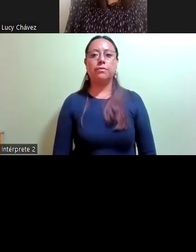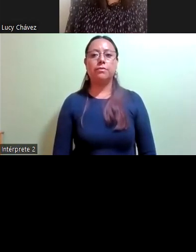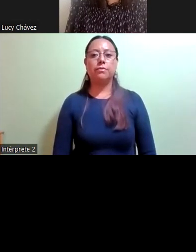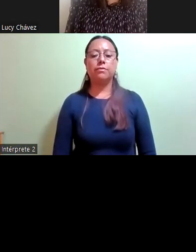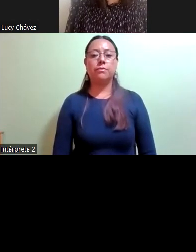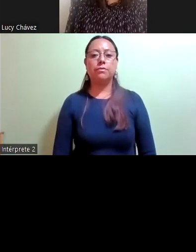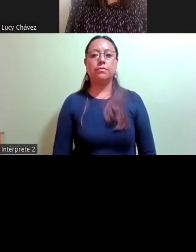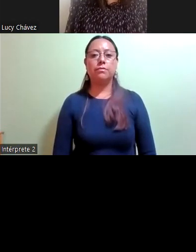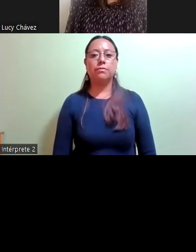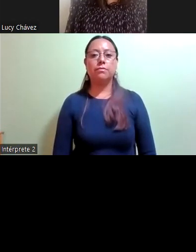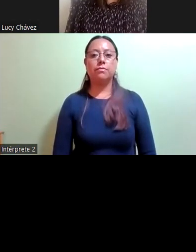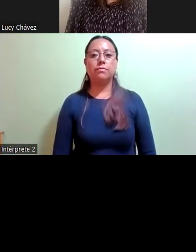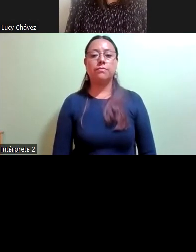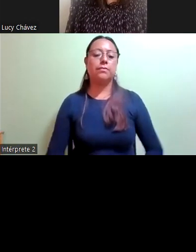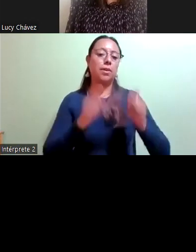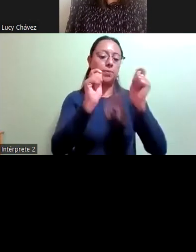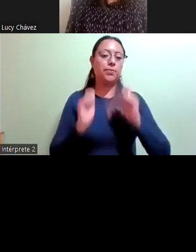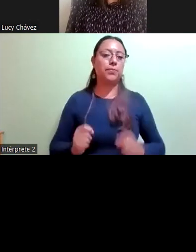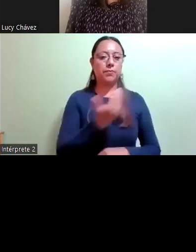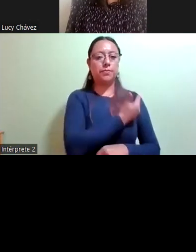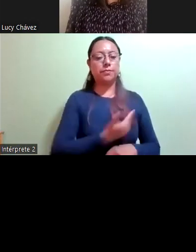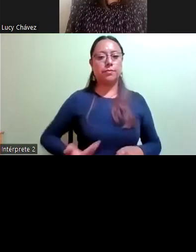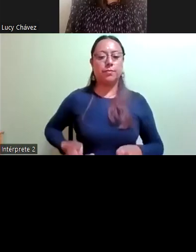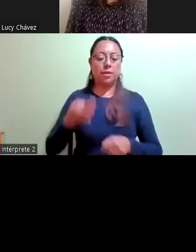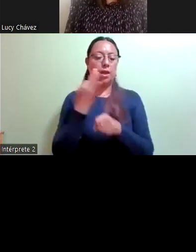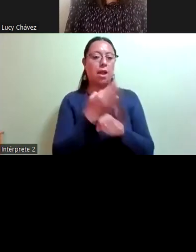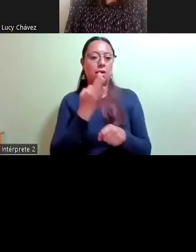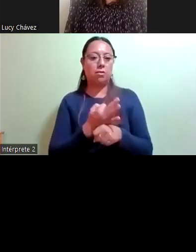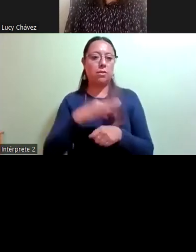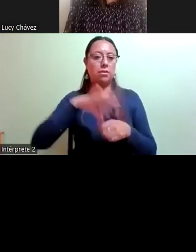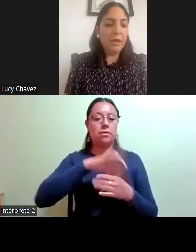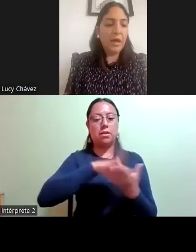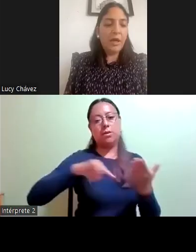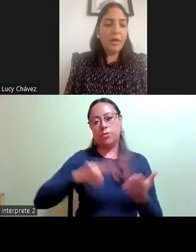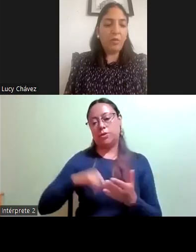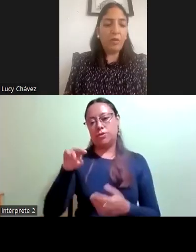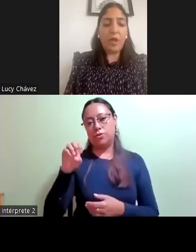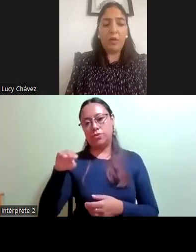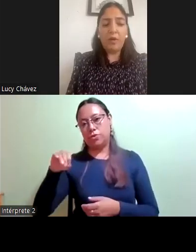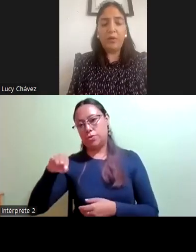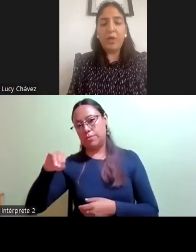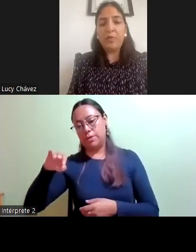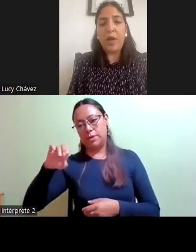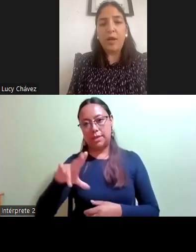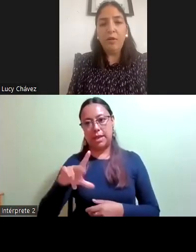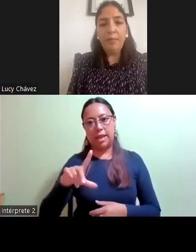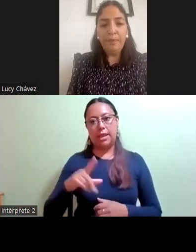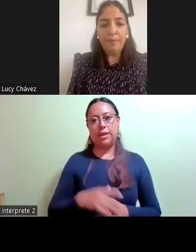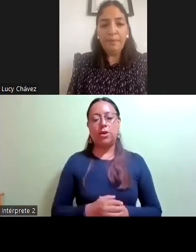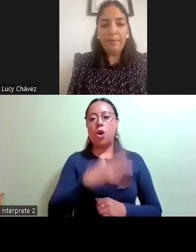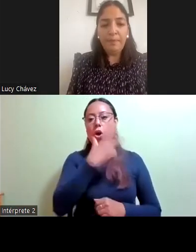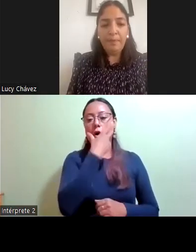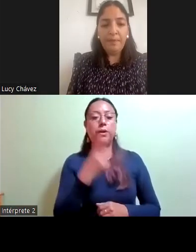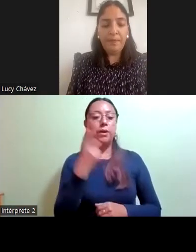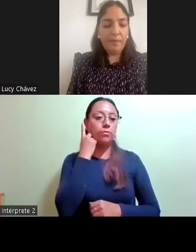Por instrucciones de la presidencia, procede a recoger la votación nominal. Diputado Héctor Díaz Polanco.